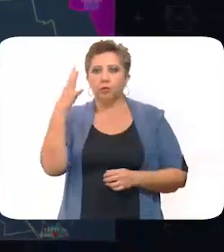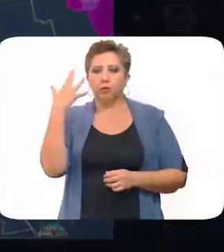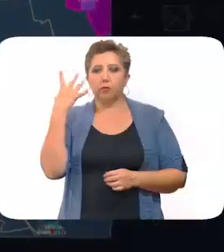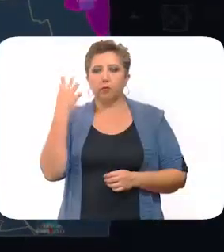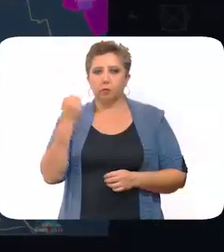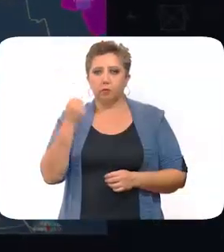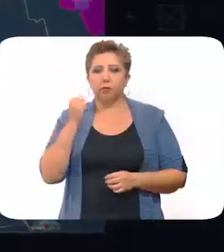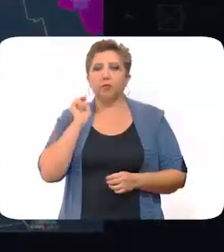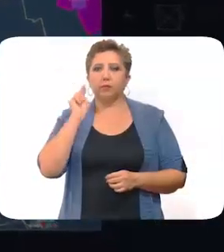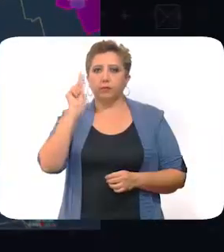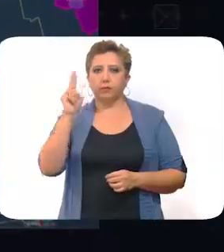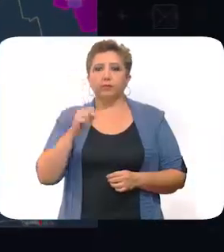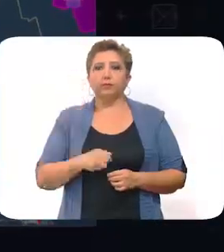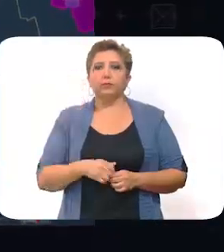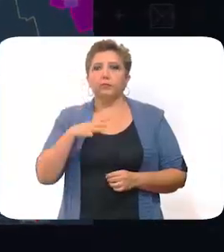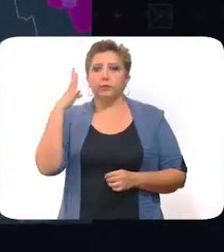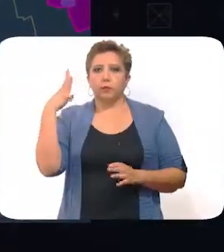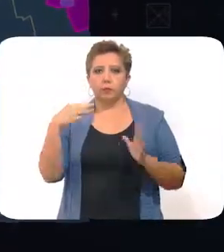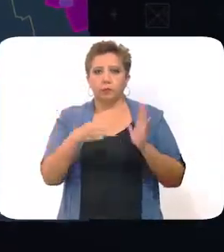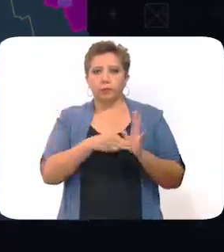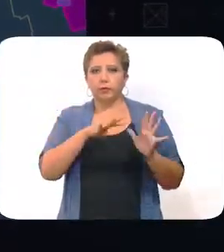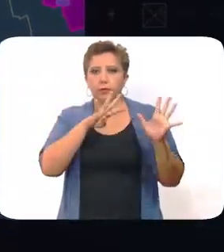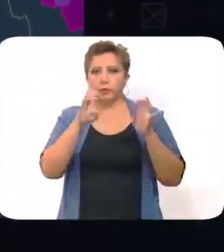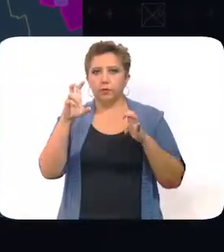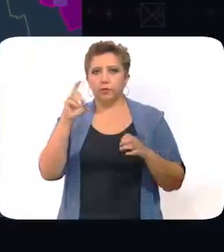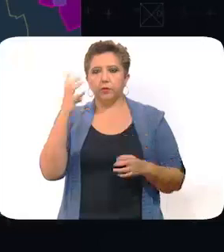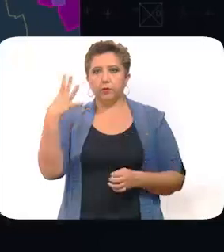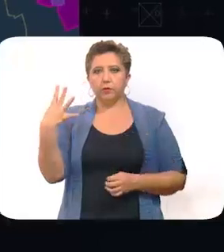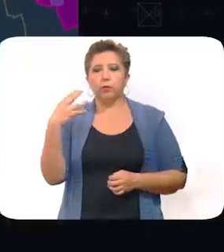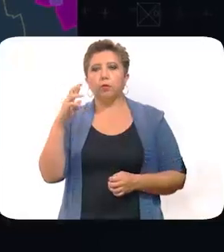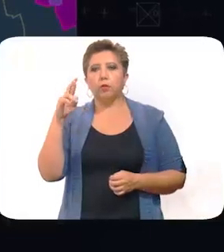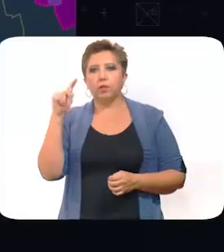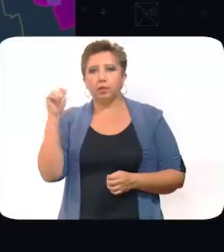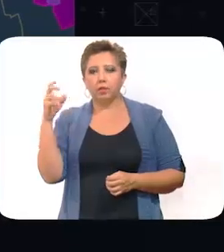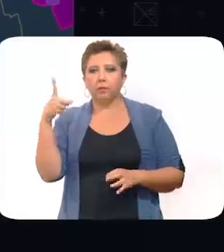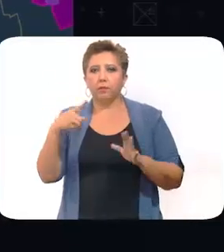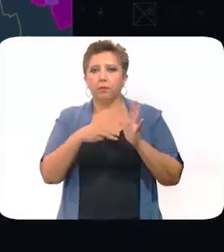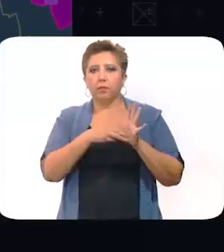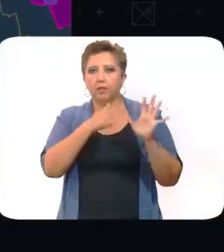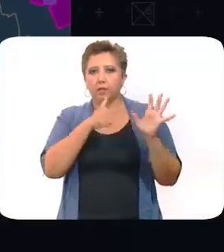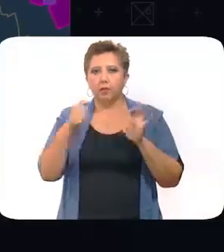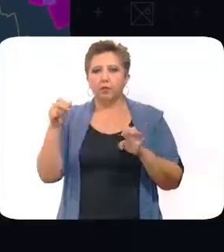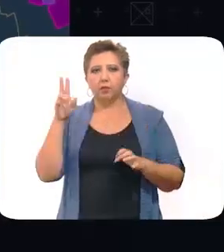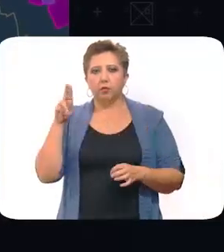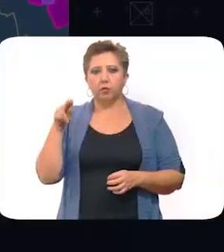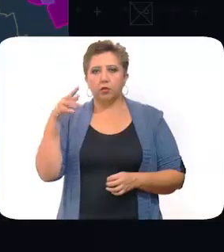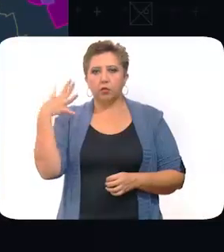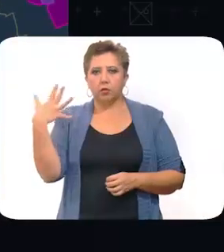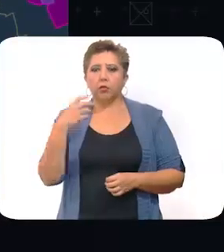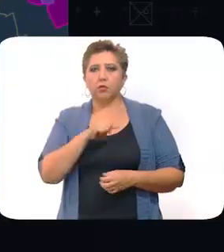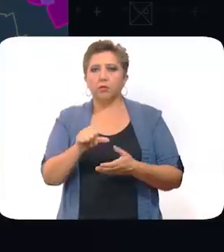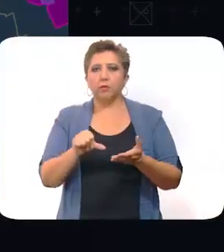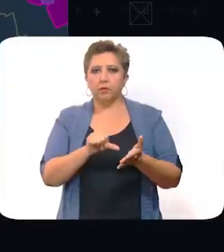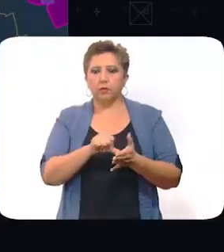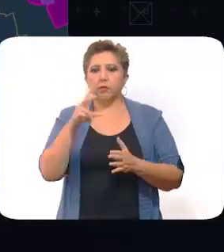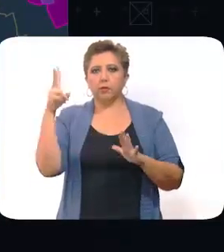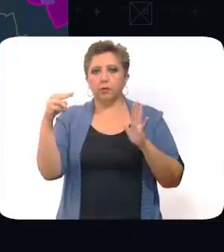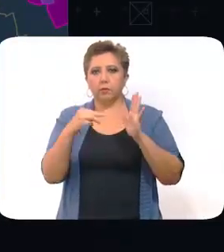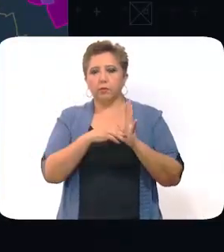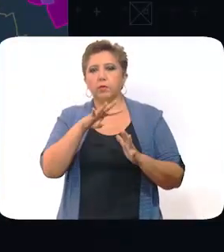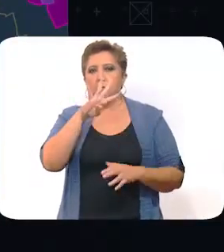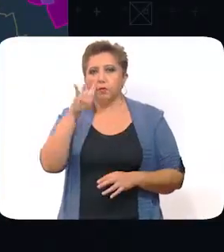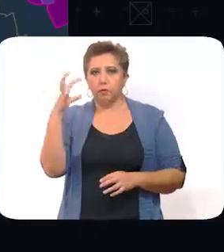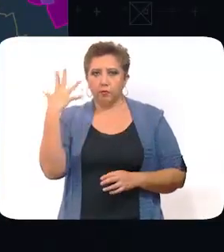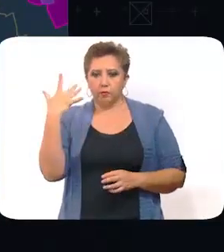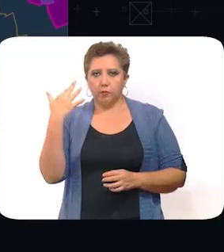5,259 en la zona norte, 4,934 en la zona oriente, 1,685 en la zona centro,